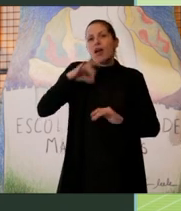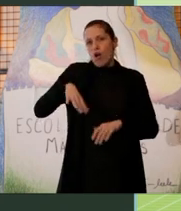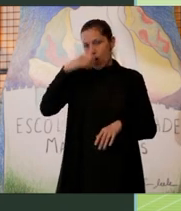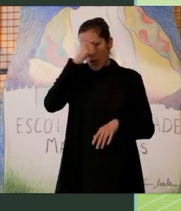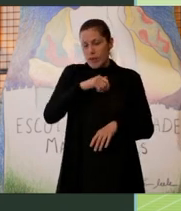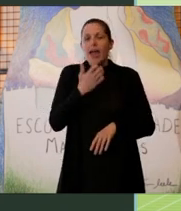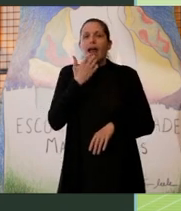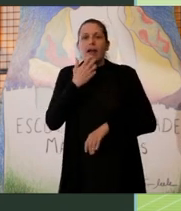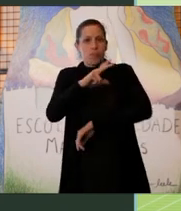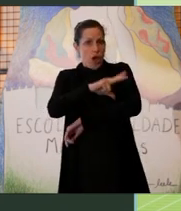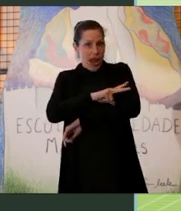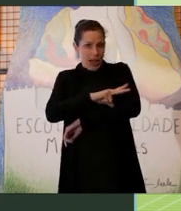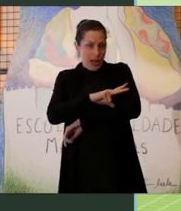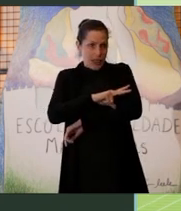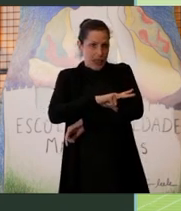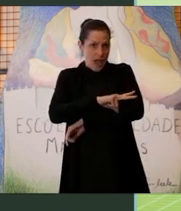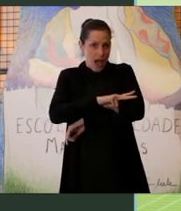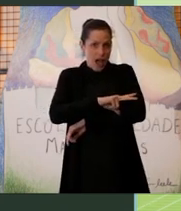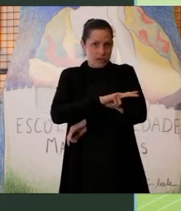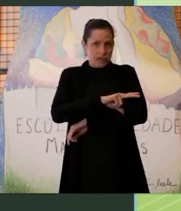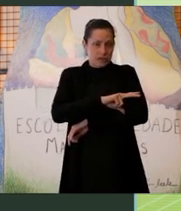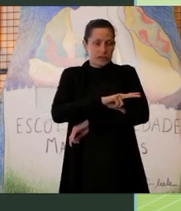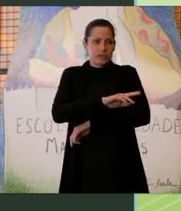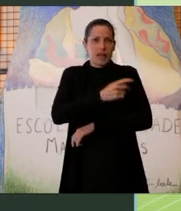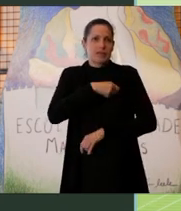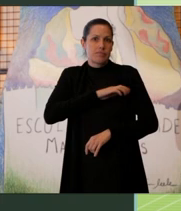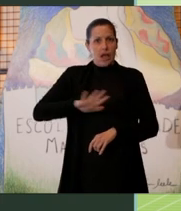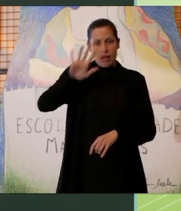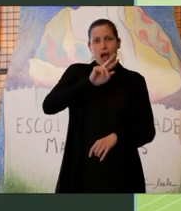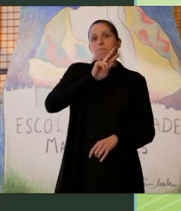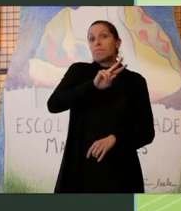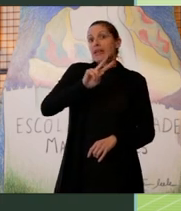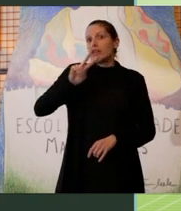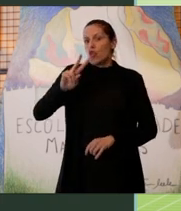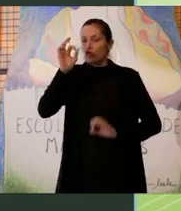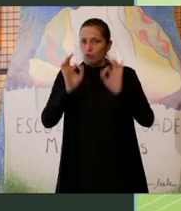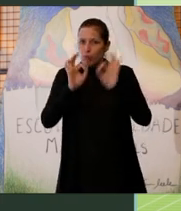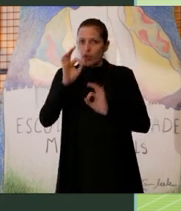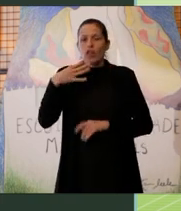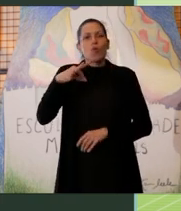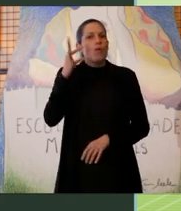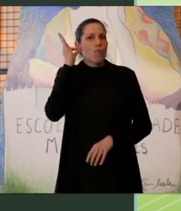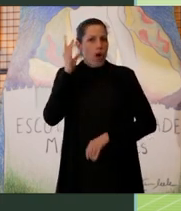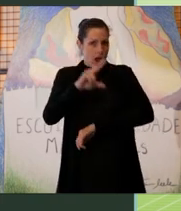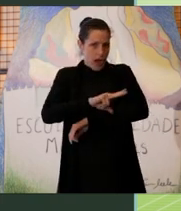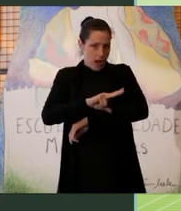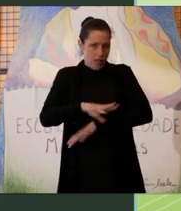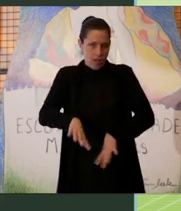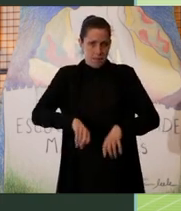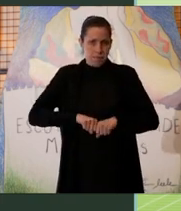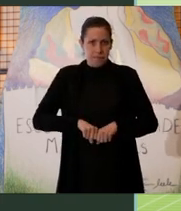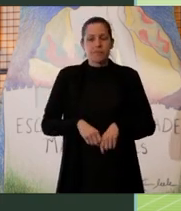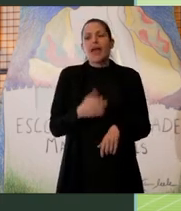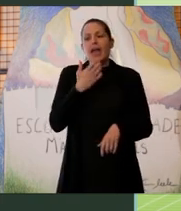solo de las alcaldías están las ejercen mujeres son alcaldesas las presidencias de comunidades autónomas